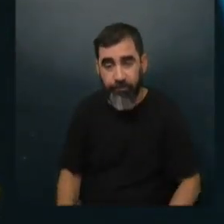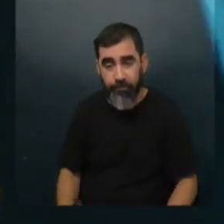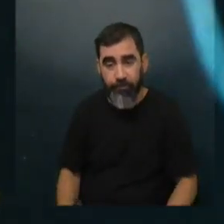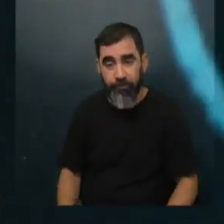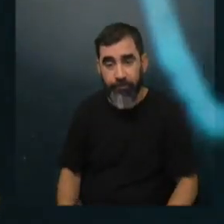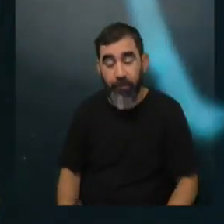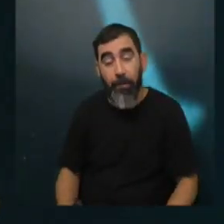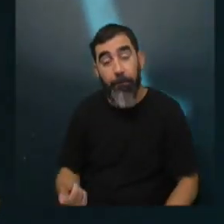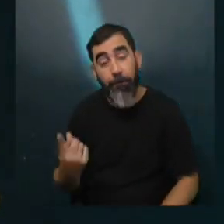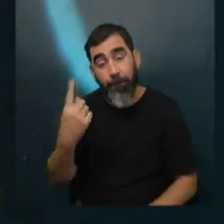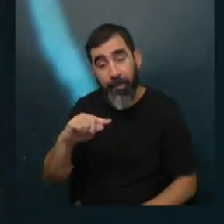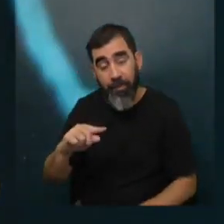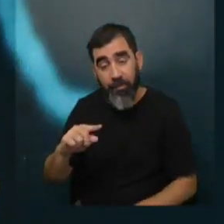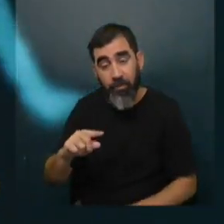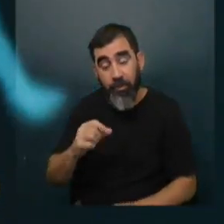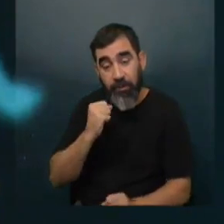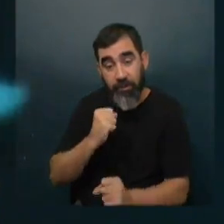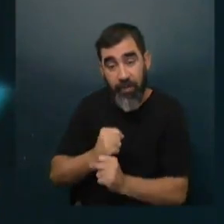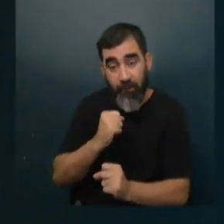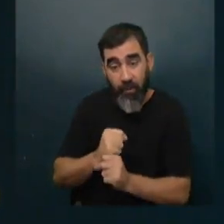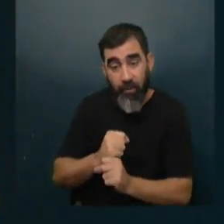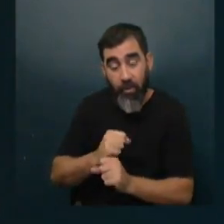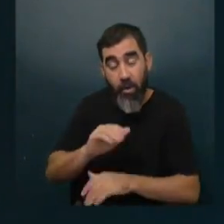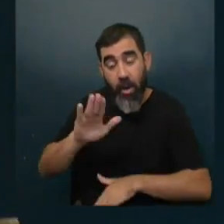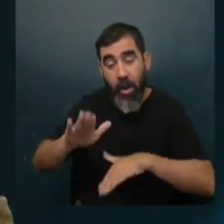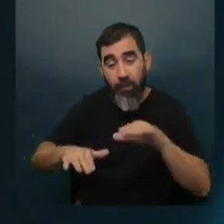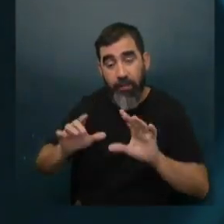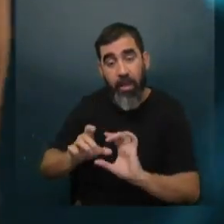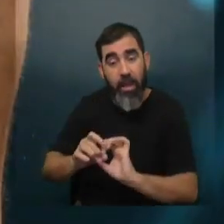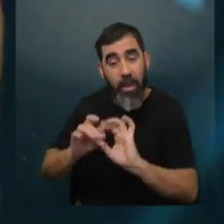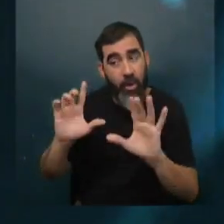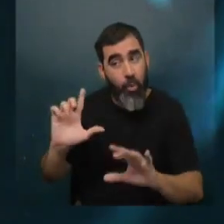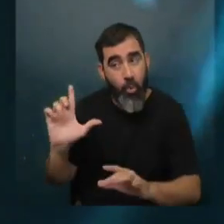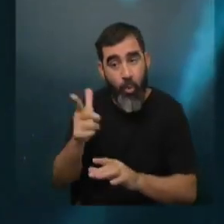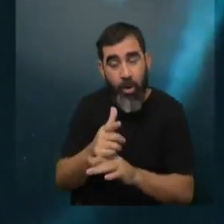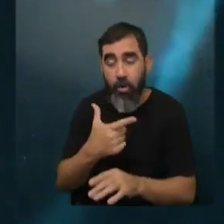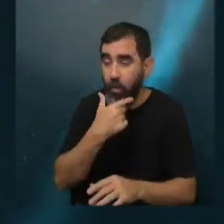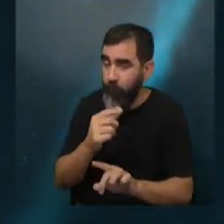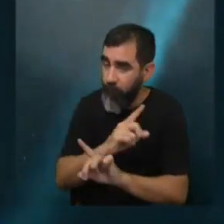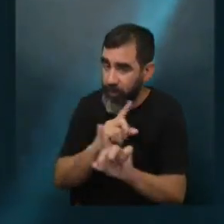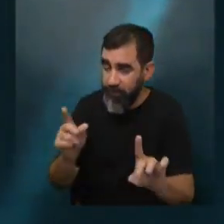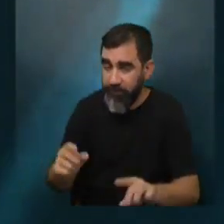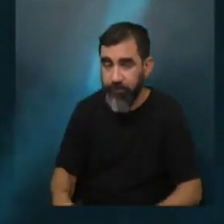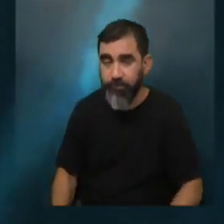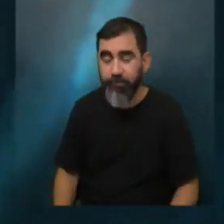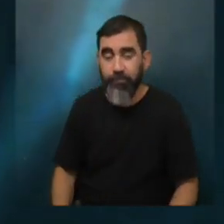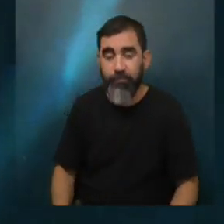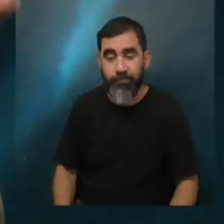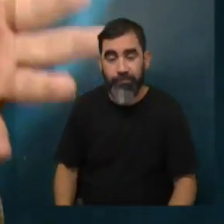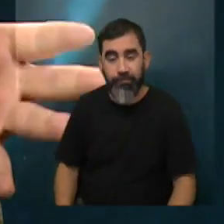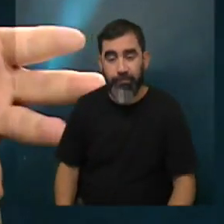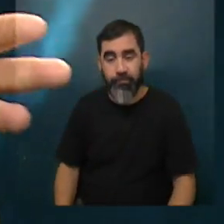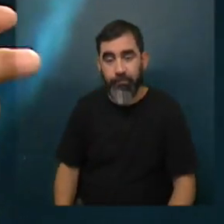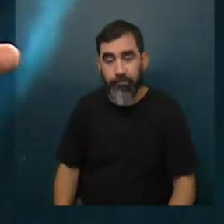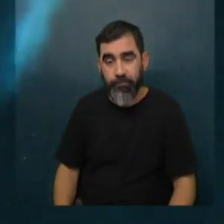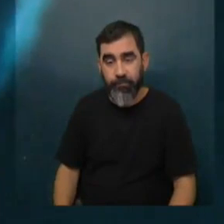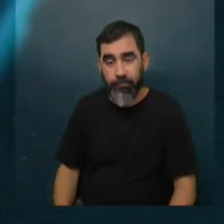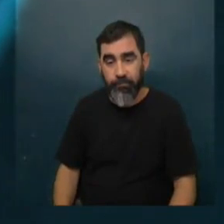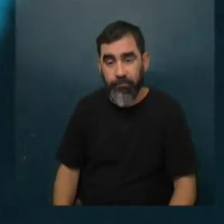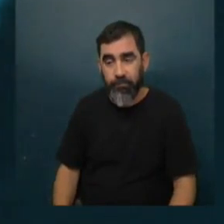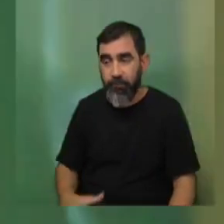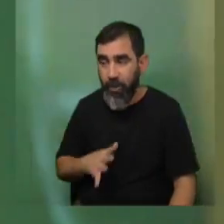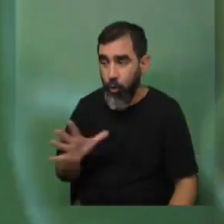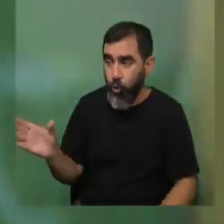Sin embargo, las salidas laborales a veces no son claras, no son fáciles de divisar. Entonces es un poco como paradójico. Puede ser que esté en todos